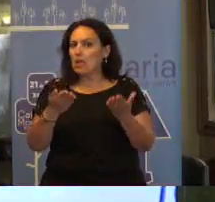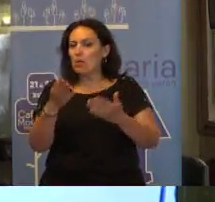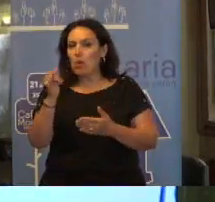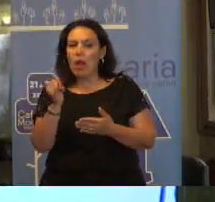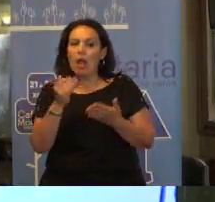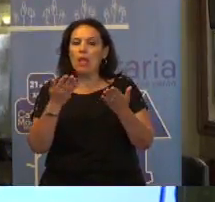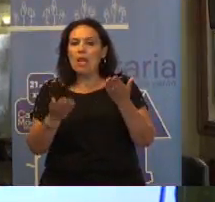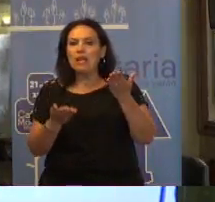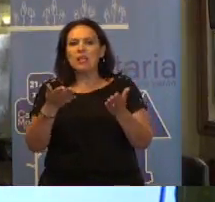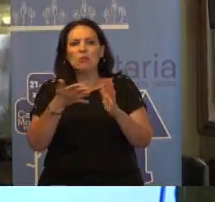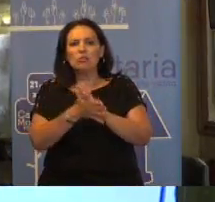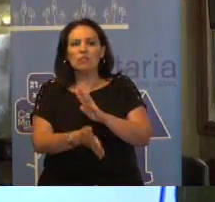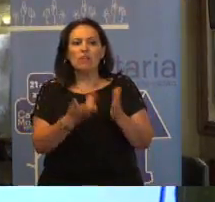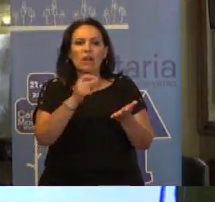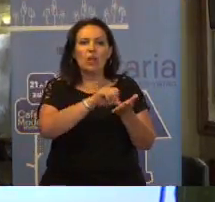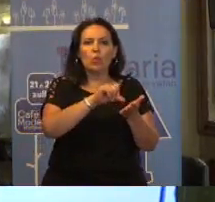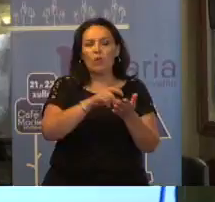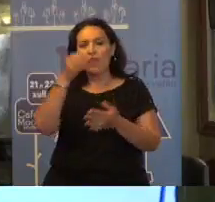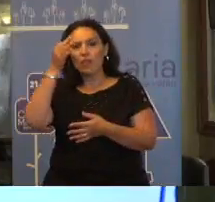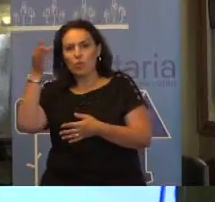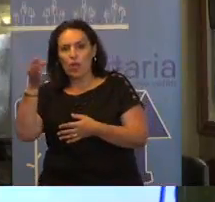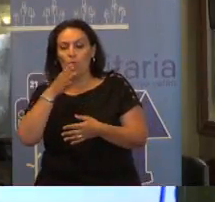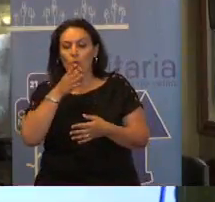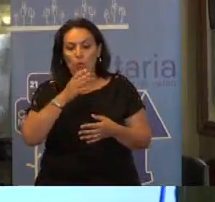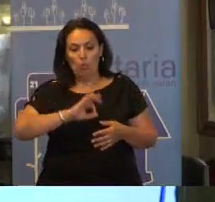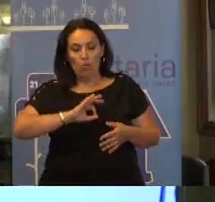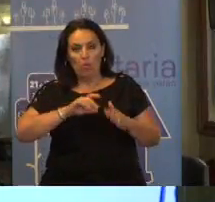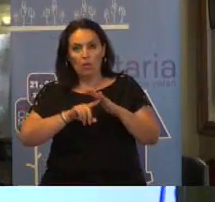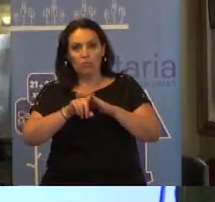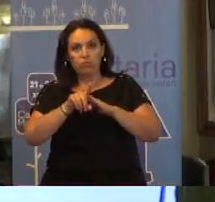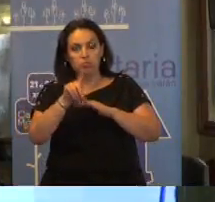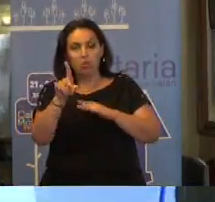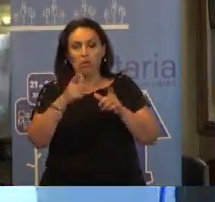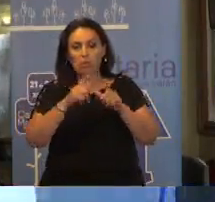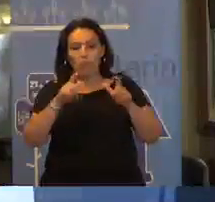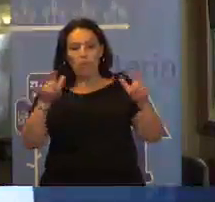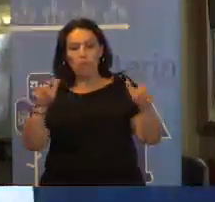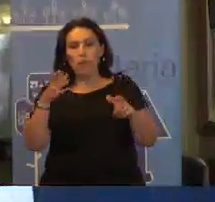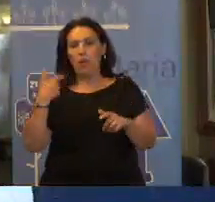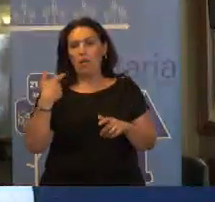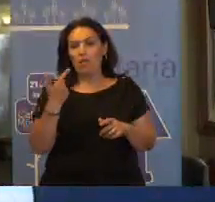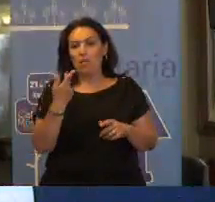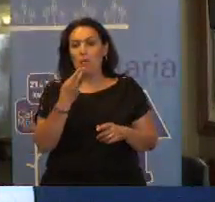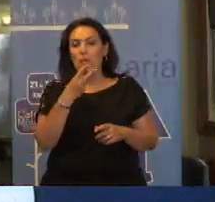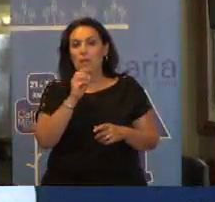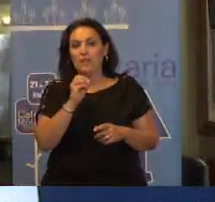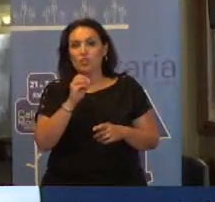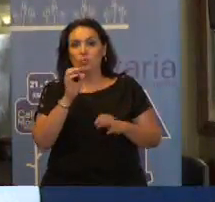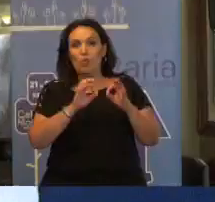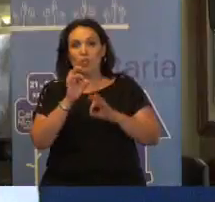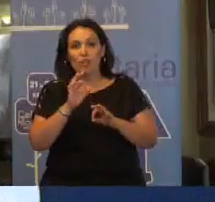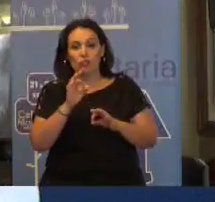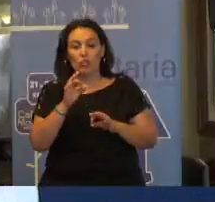rural, que ven decrecendo en Pontevedra, tiña hai 20 anos prácticamente o 40%, hoxe está no 25% de poboación no